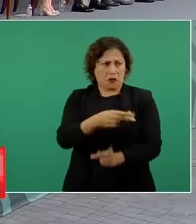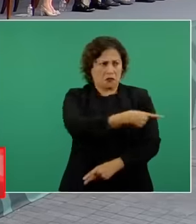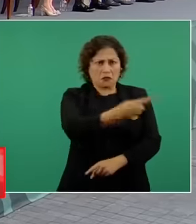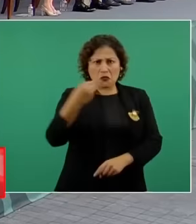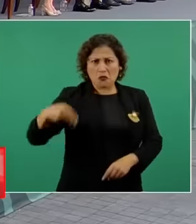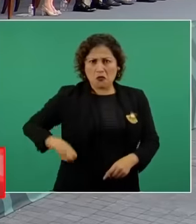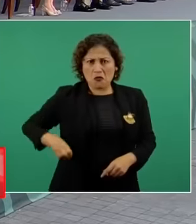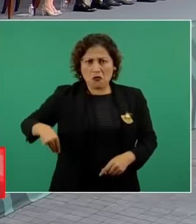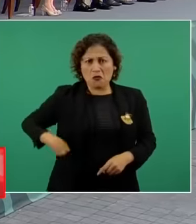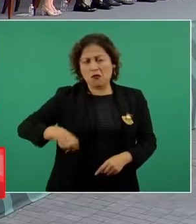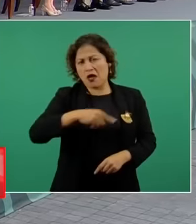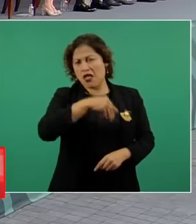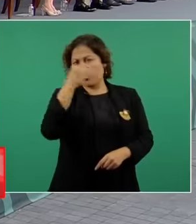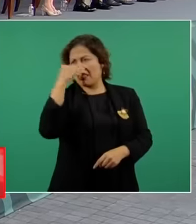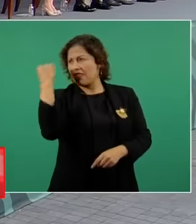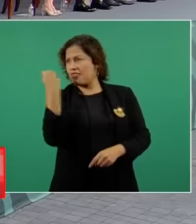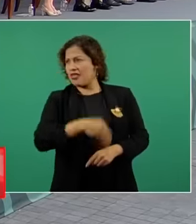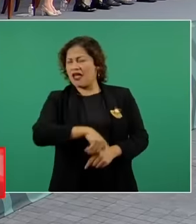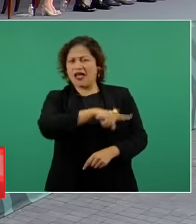execrable majadero,